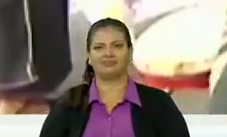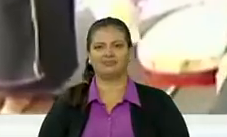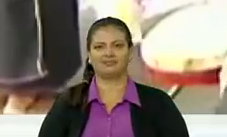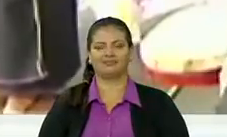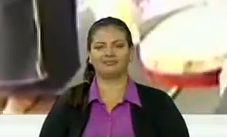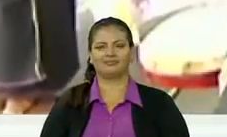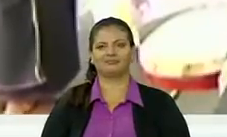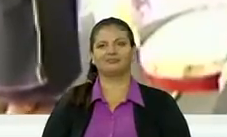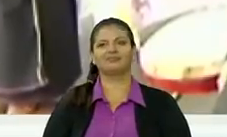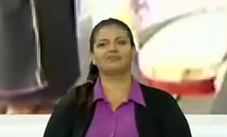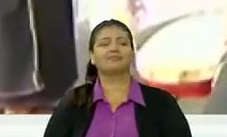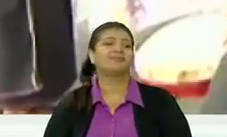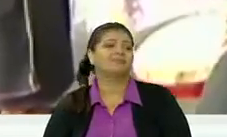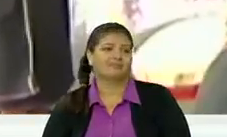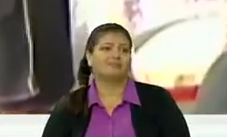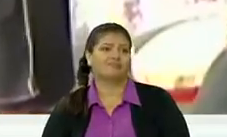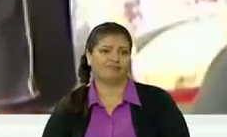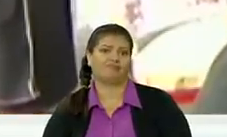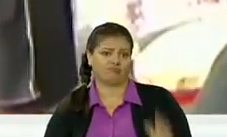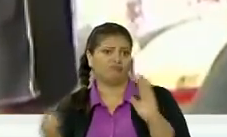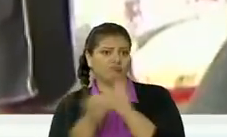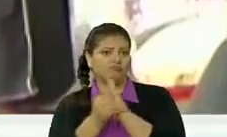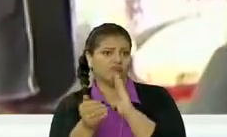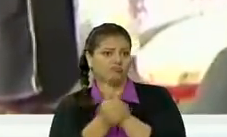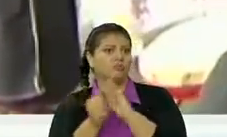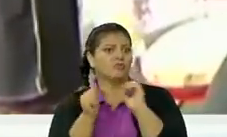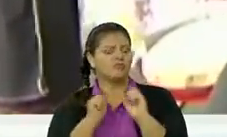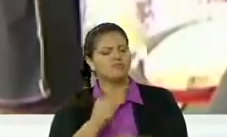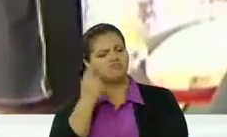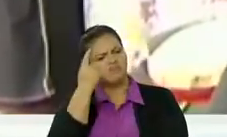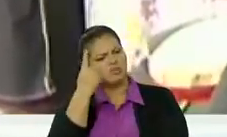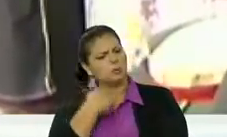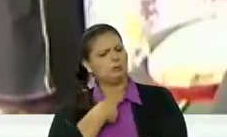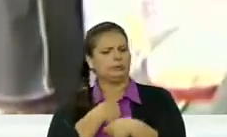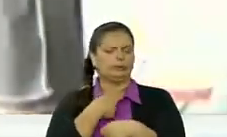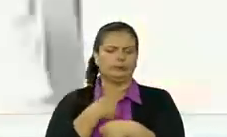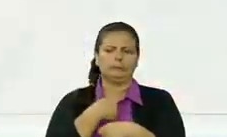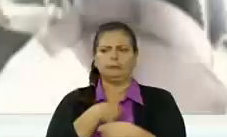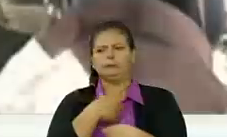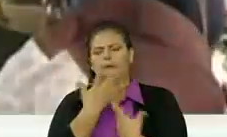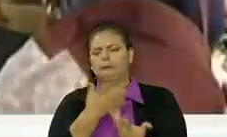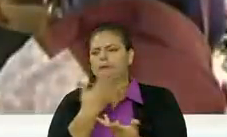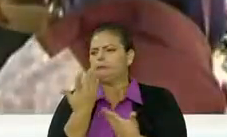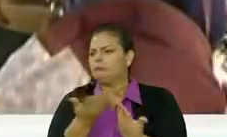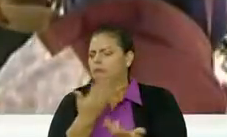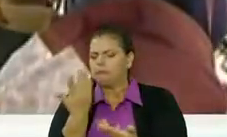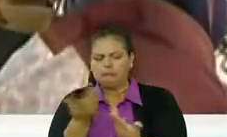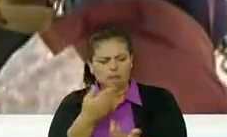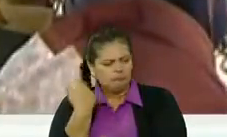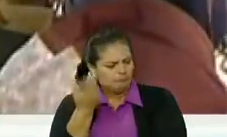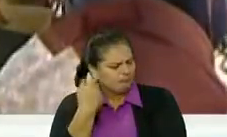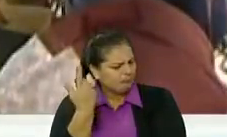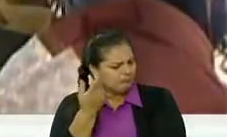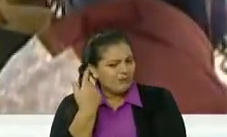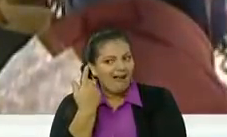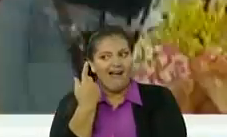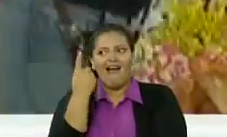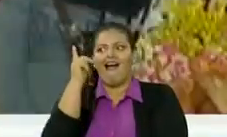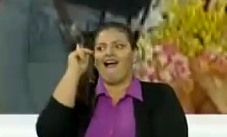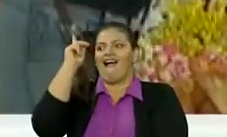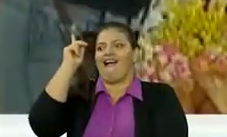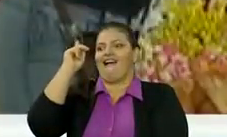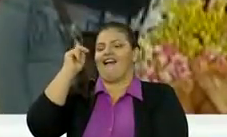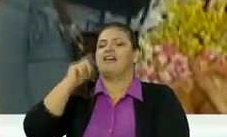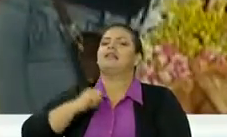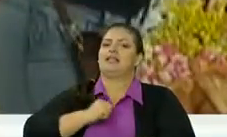habilidades que a veces estamos escondidas, pero después de un tiempo nosotros mismos las descubrimos. La feria se realizará hasta el próximo viernes en